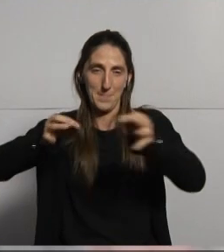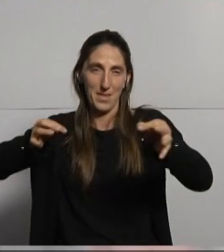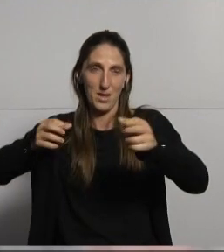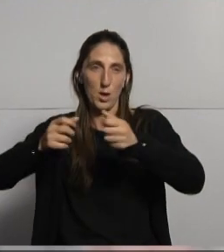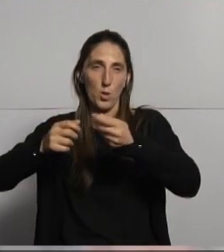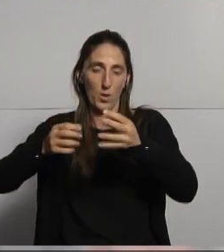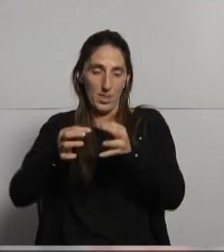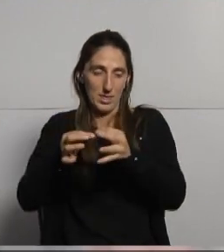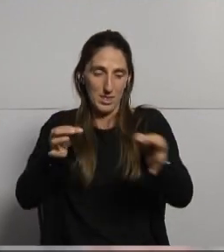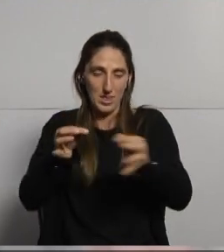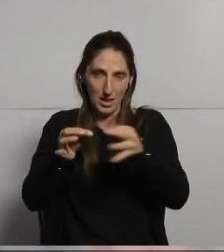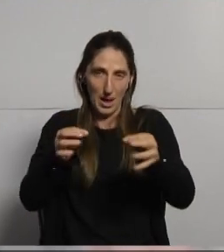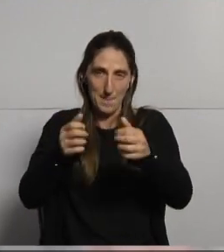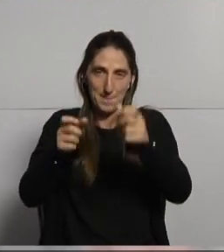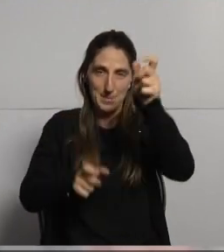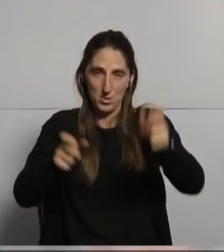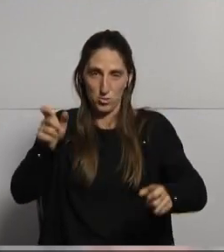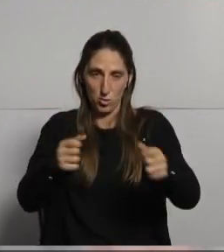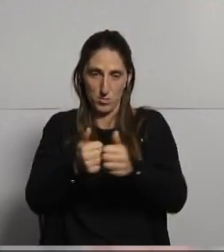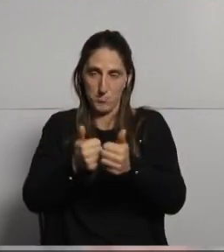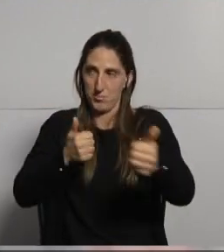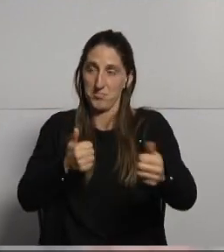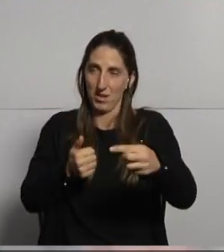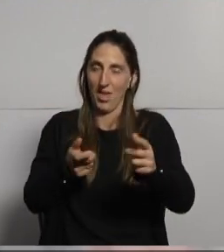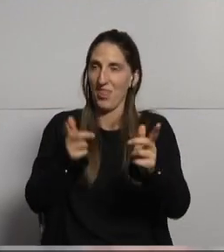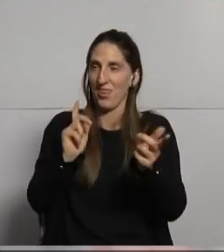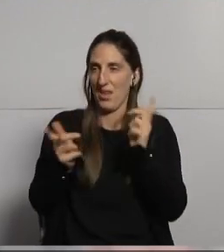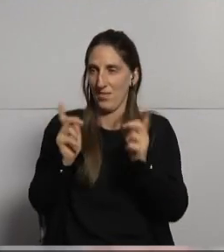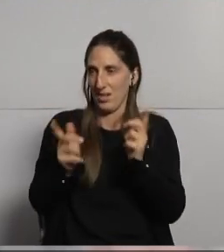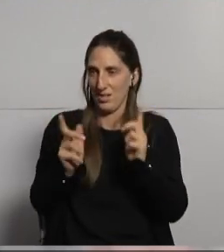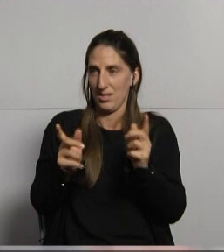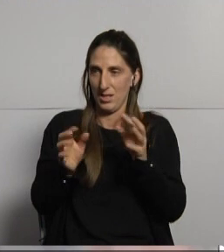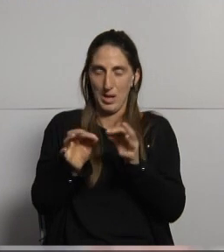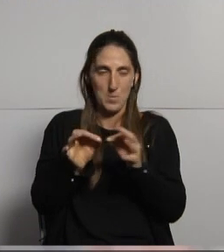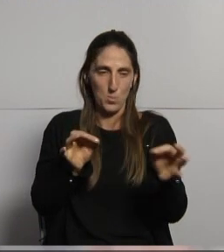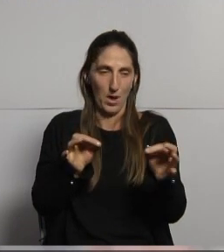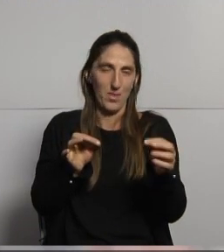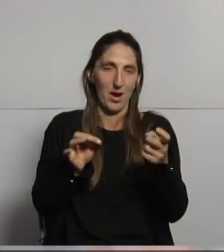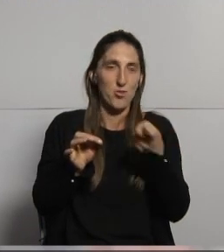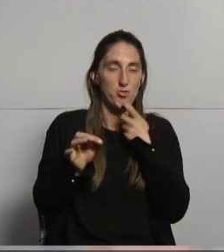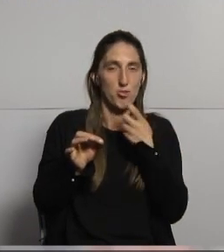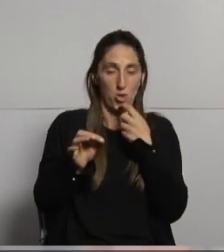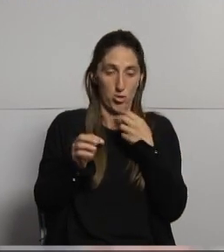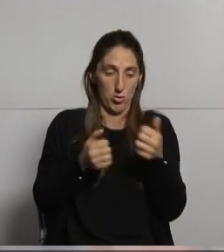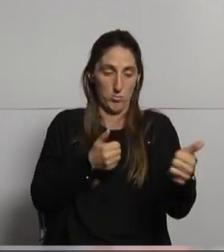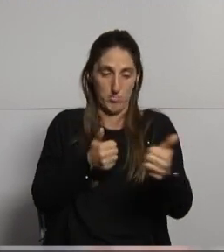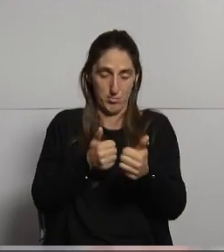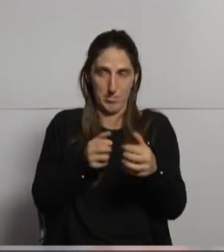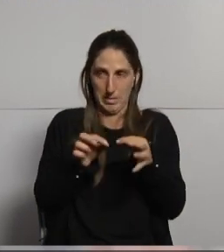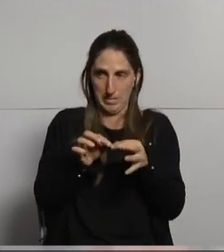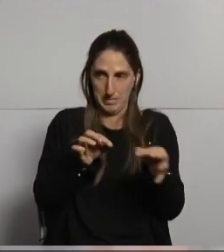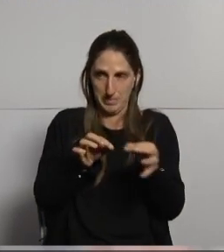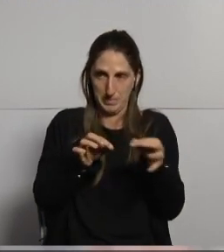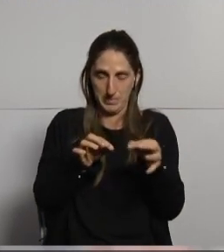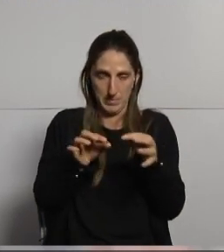las personas. Está muy divertido, te muestra la rayita en rojo si están a menos de no sé cuánta